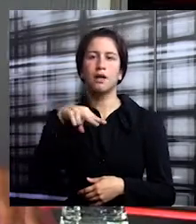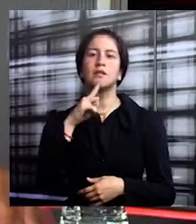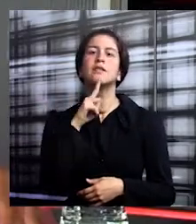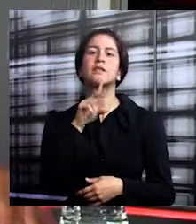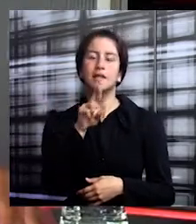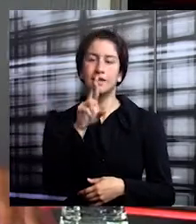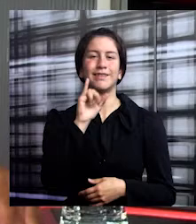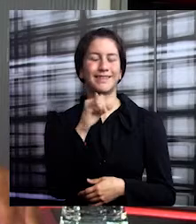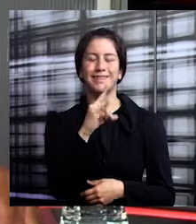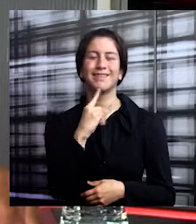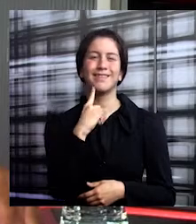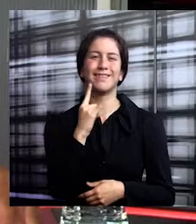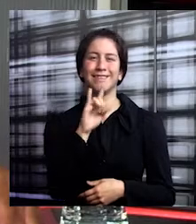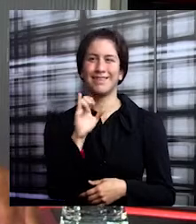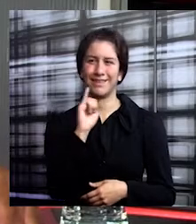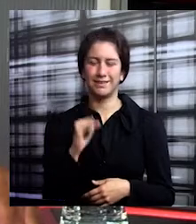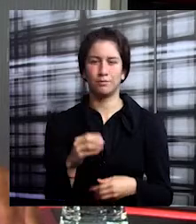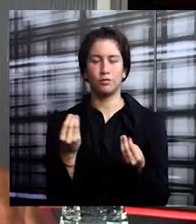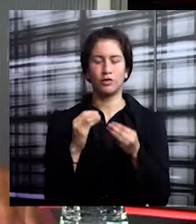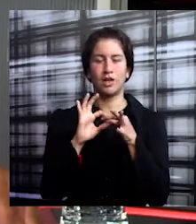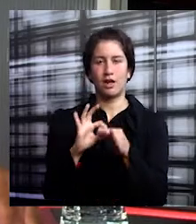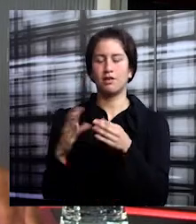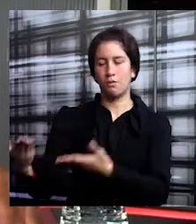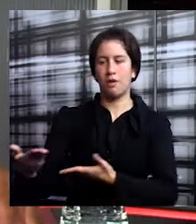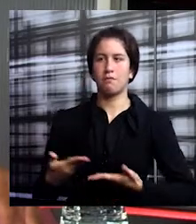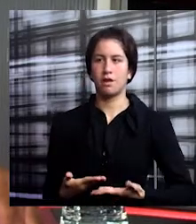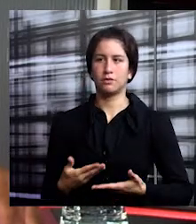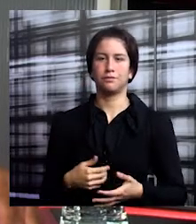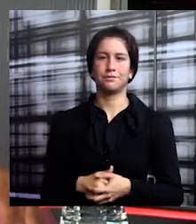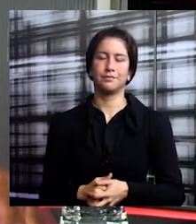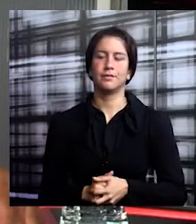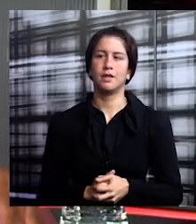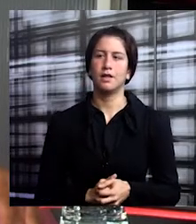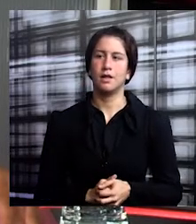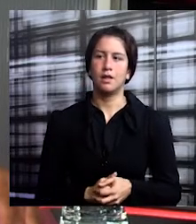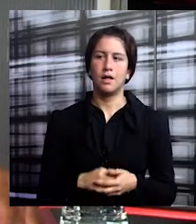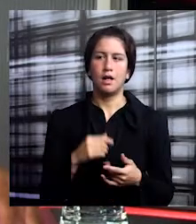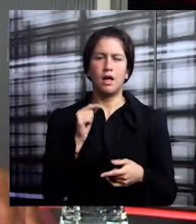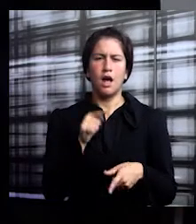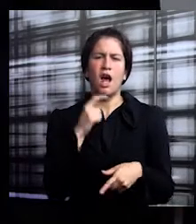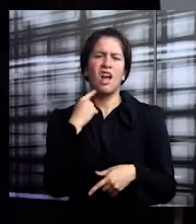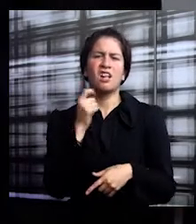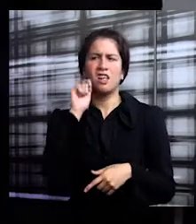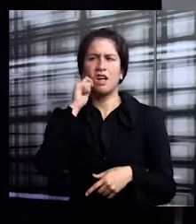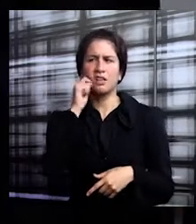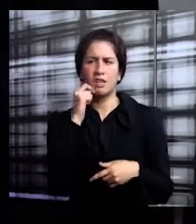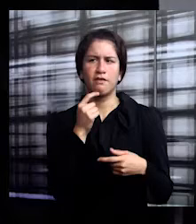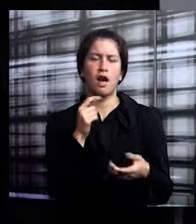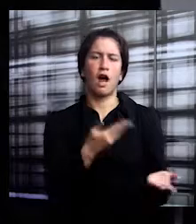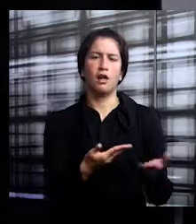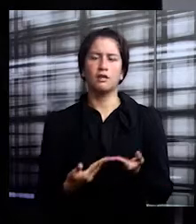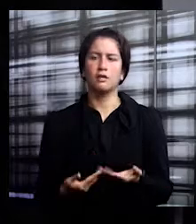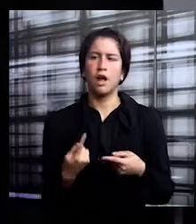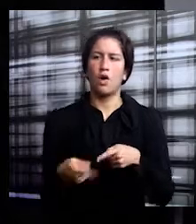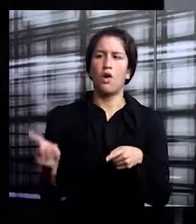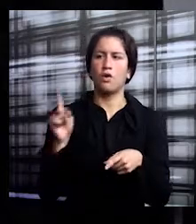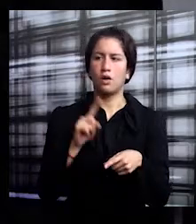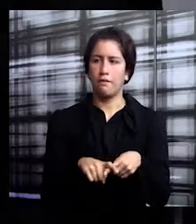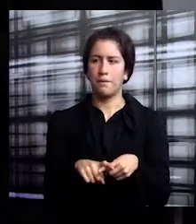Bernardo. Para mí es un gusto y un honor estar aquí otra vez. Muchas gracias por la invitación. Juan Carlos, ¿qué significa recibir nuevamente este reconocimiento que